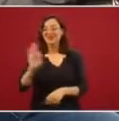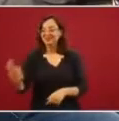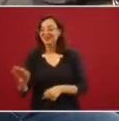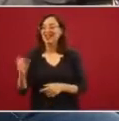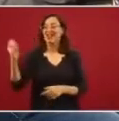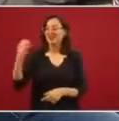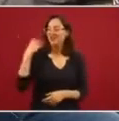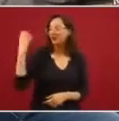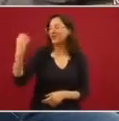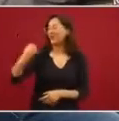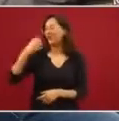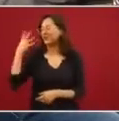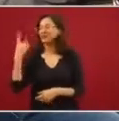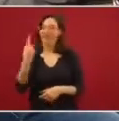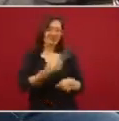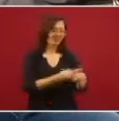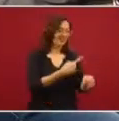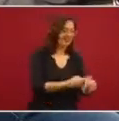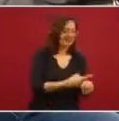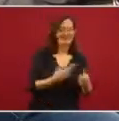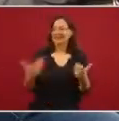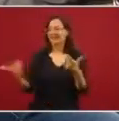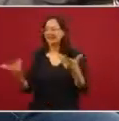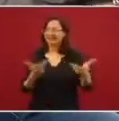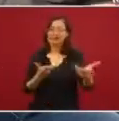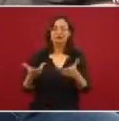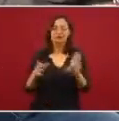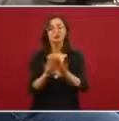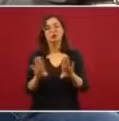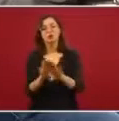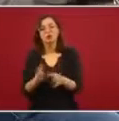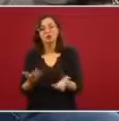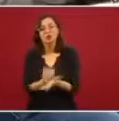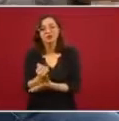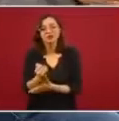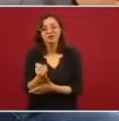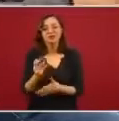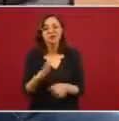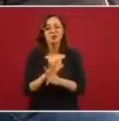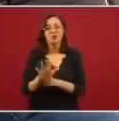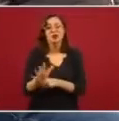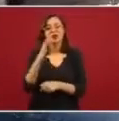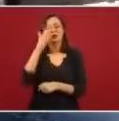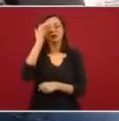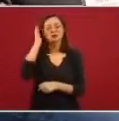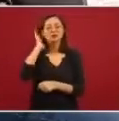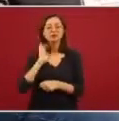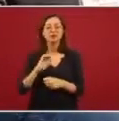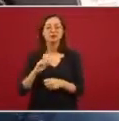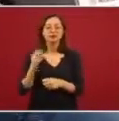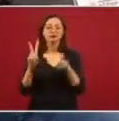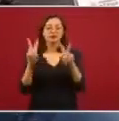eventos masivos hay algún de sly nai algún momento crítico para poder tomar esa decisión y como se comentaba afectar lo menos